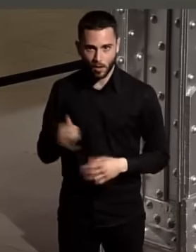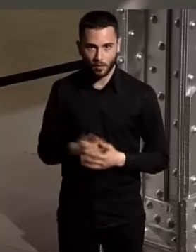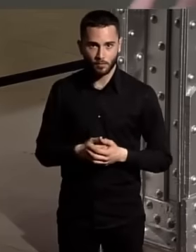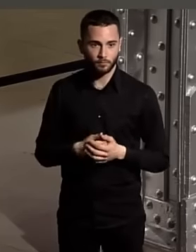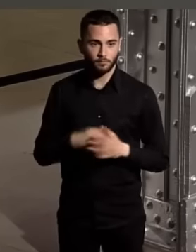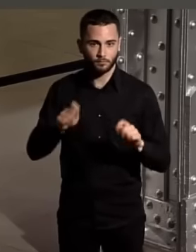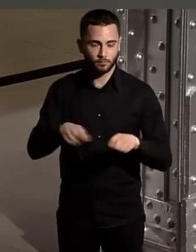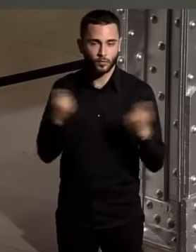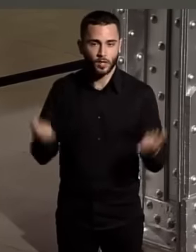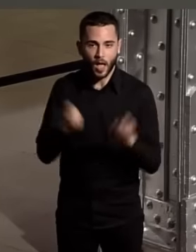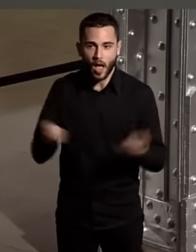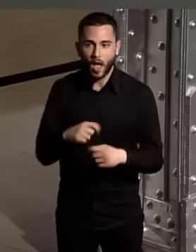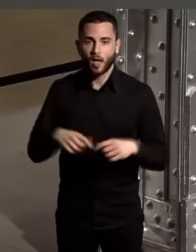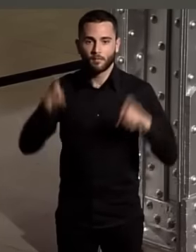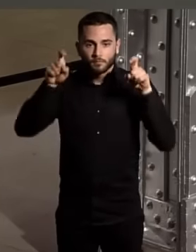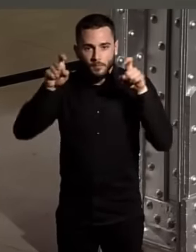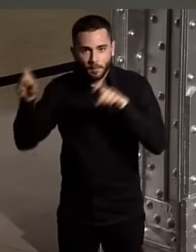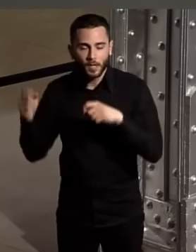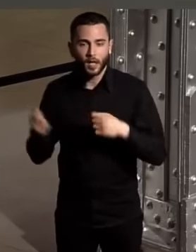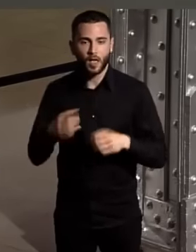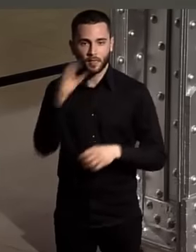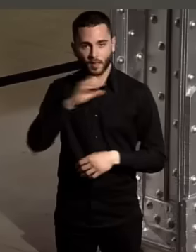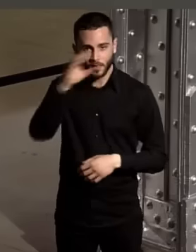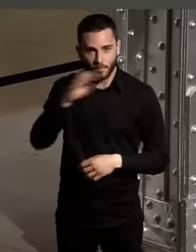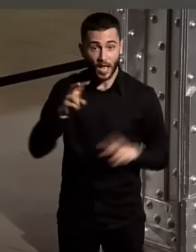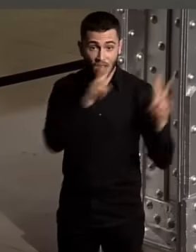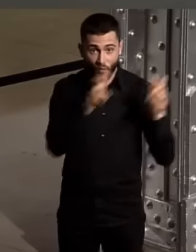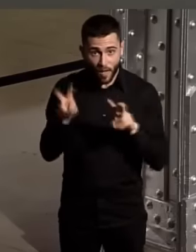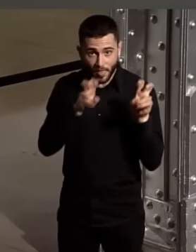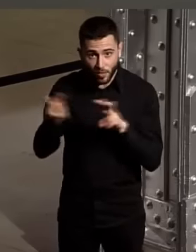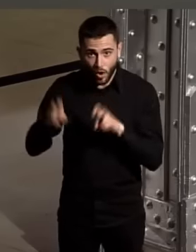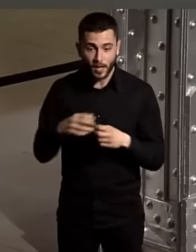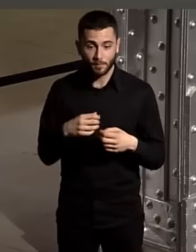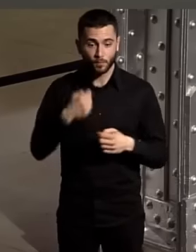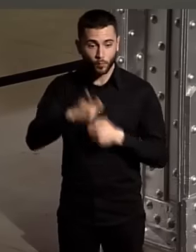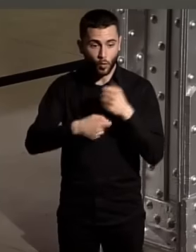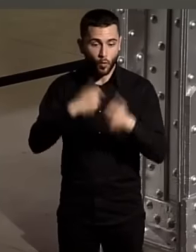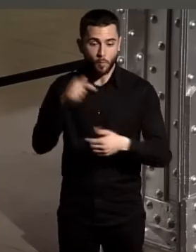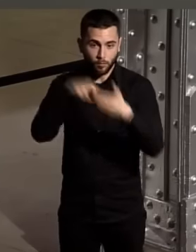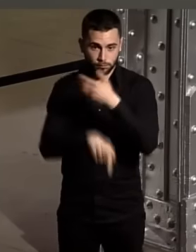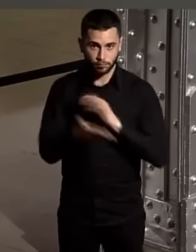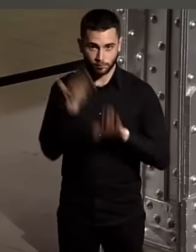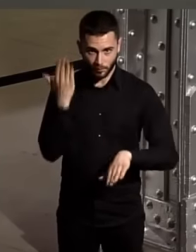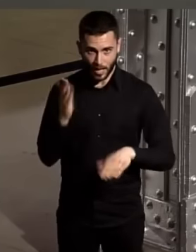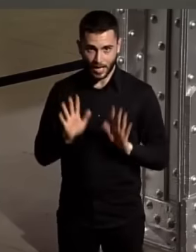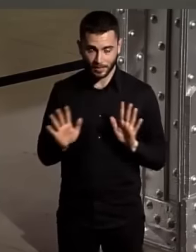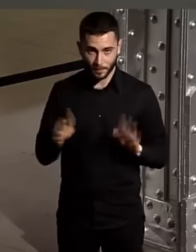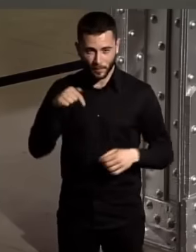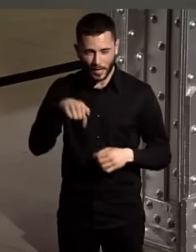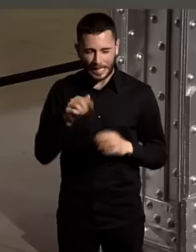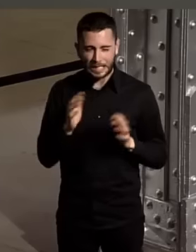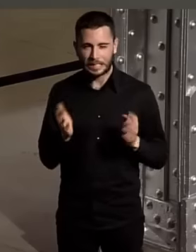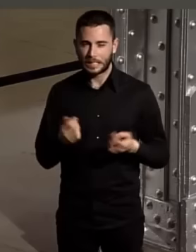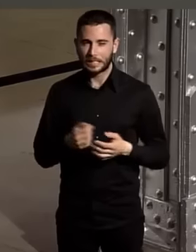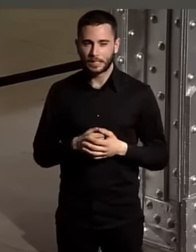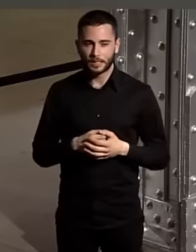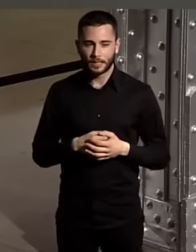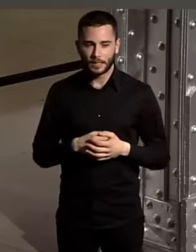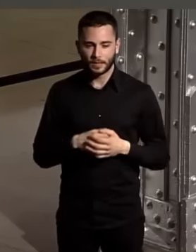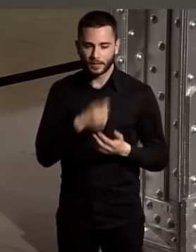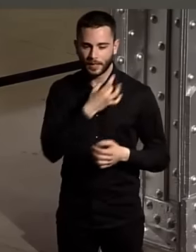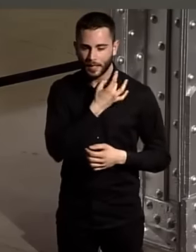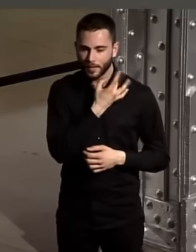científicas el décimo puesto del mundo tal índices de innovación ya estamos más lejos y aquí hay un un el 19